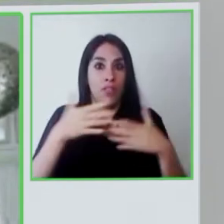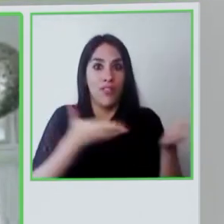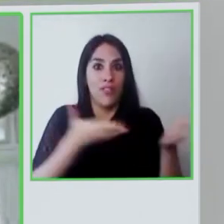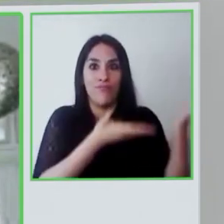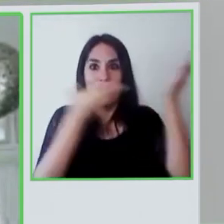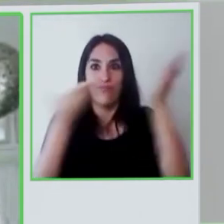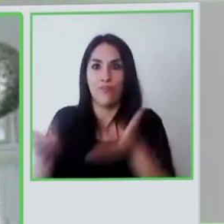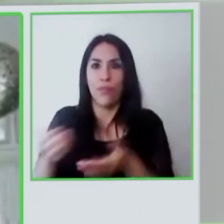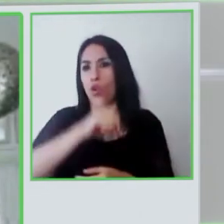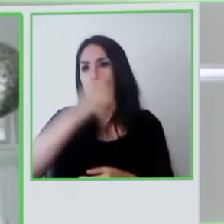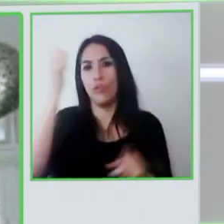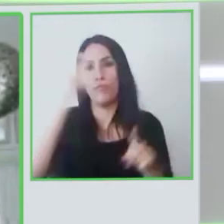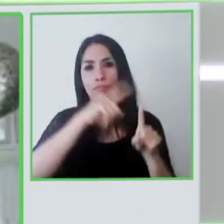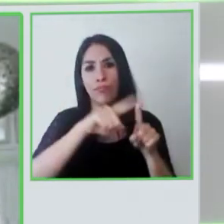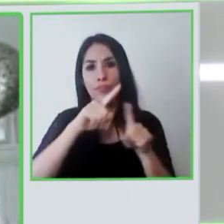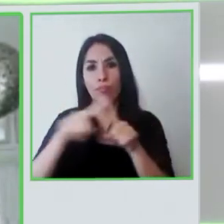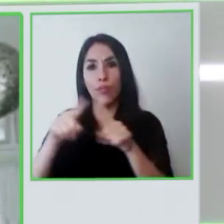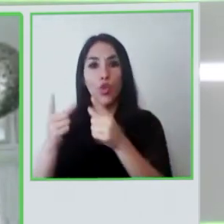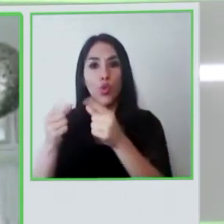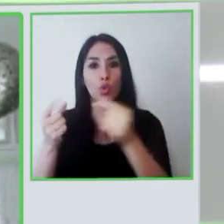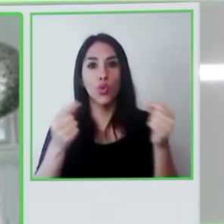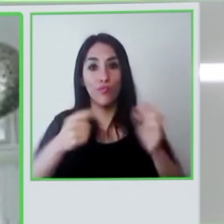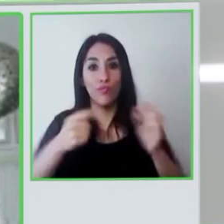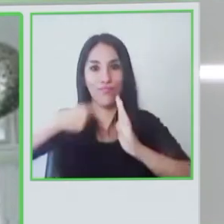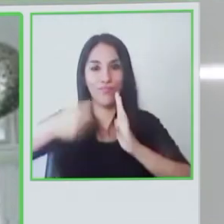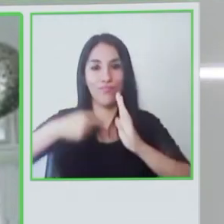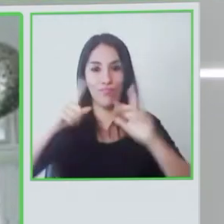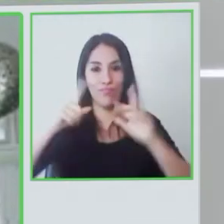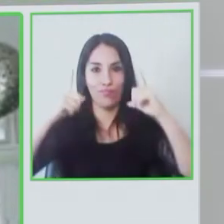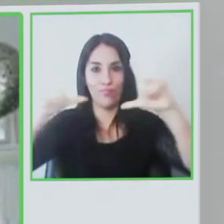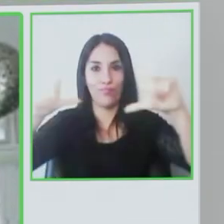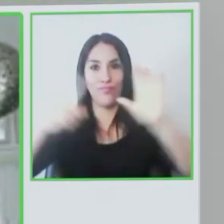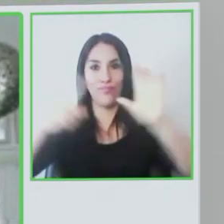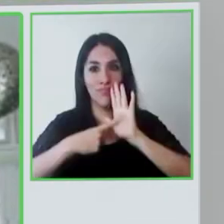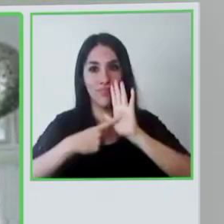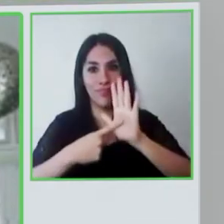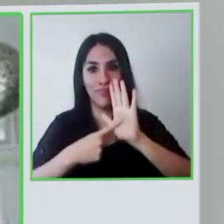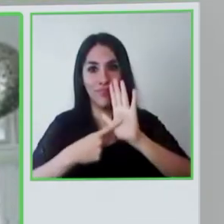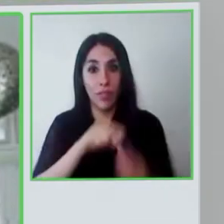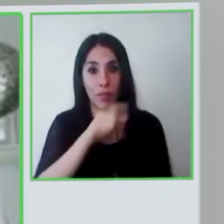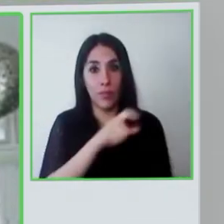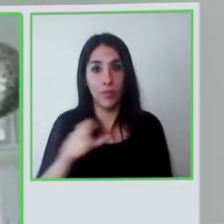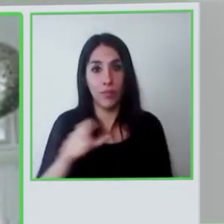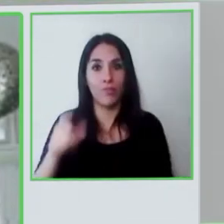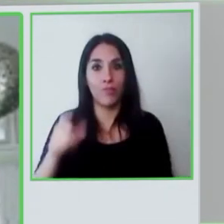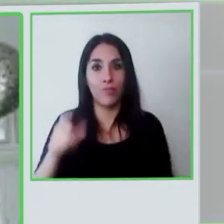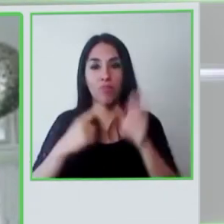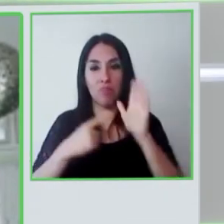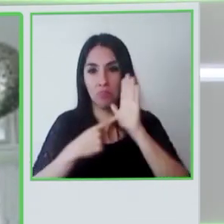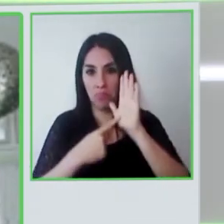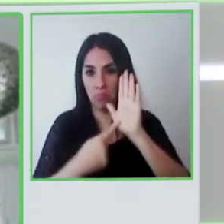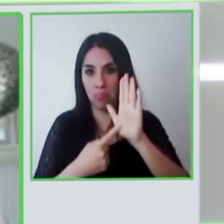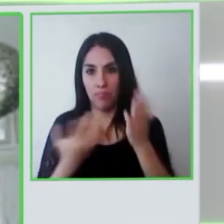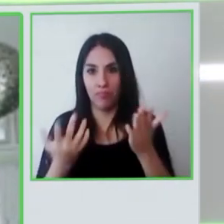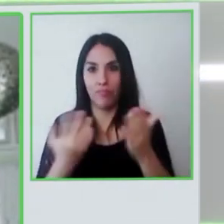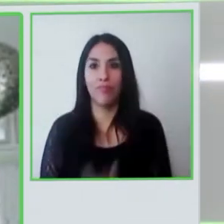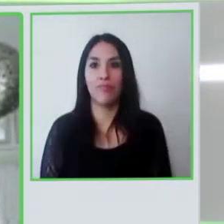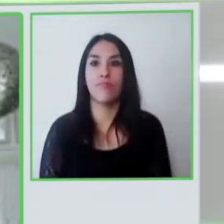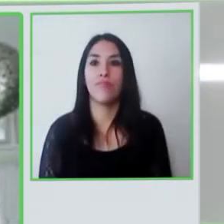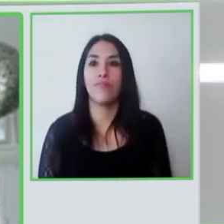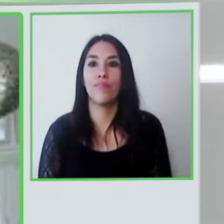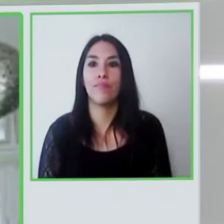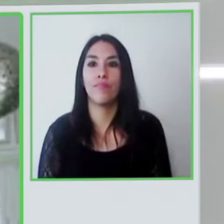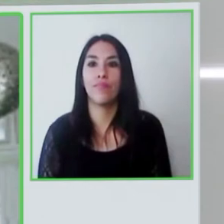vídeo con sus ejecutivos senior y con sus empleados con discapacidades y si no tienen